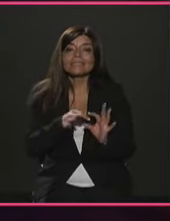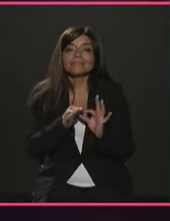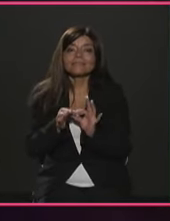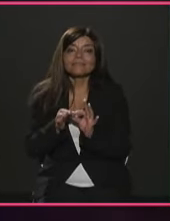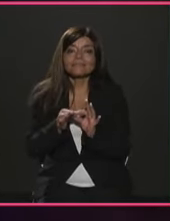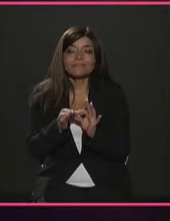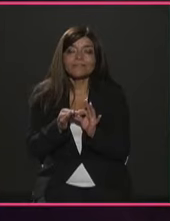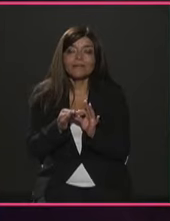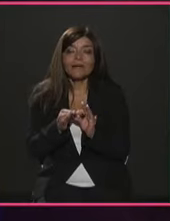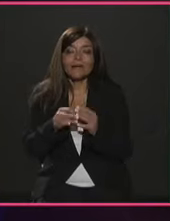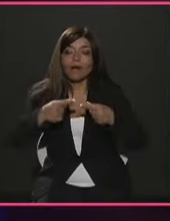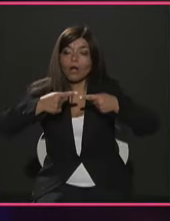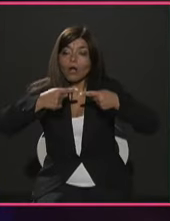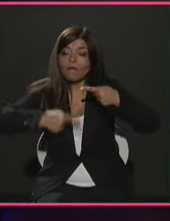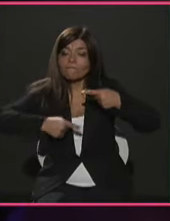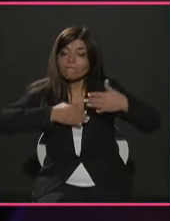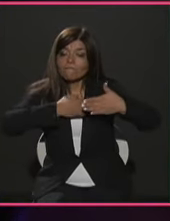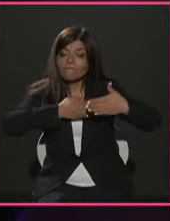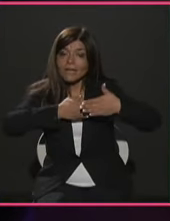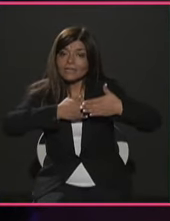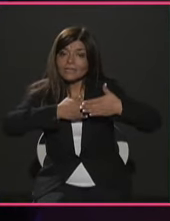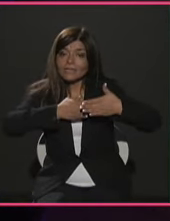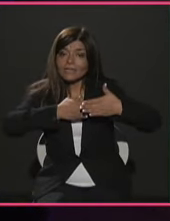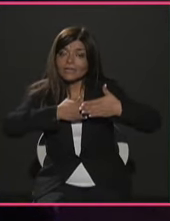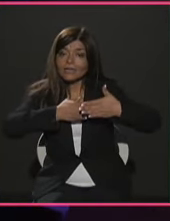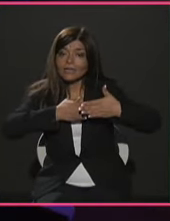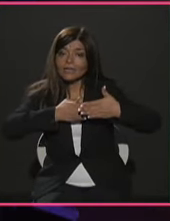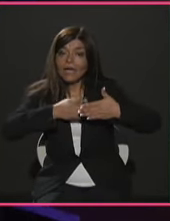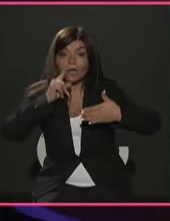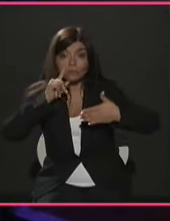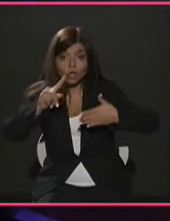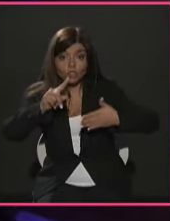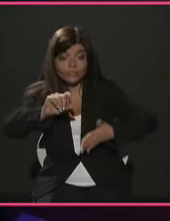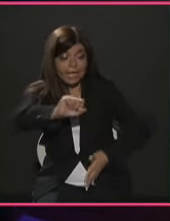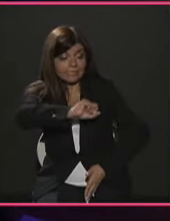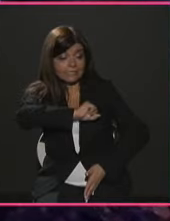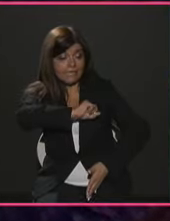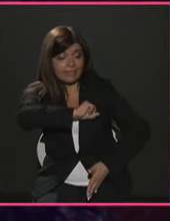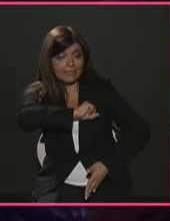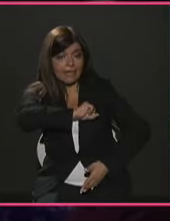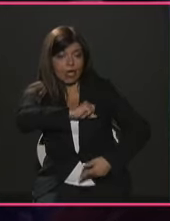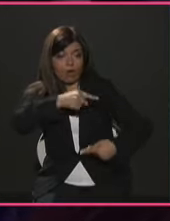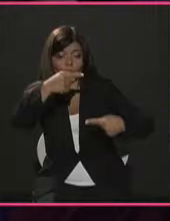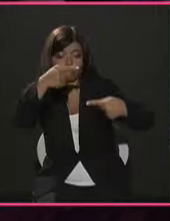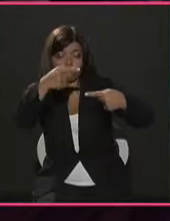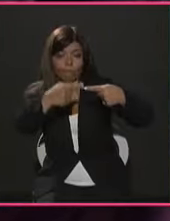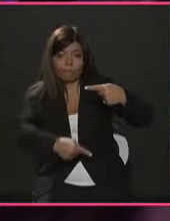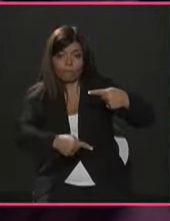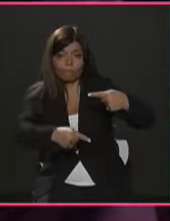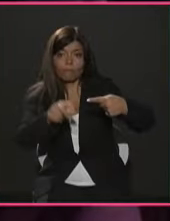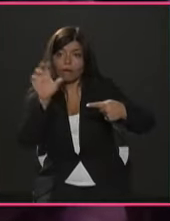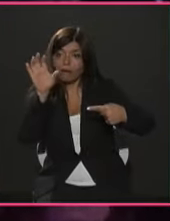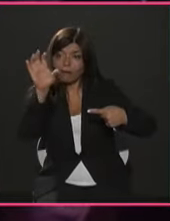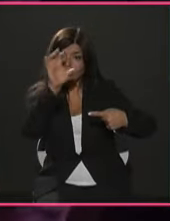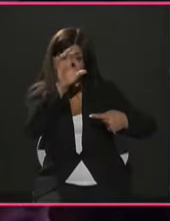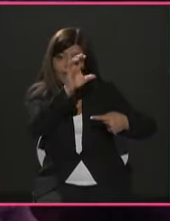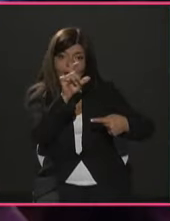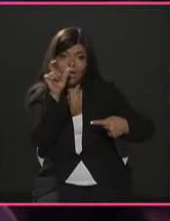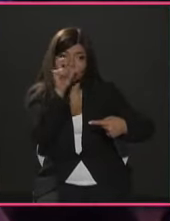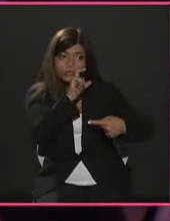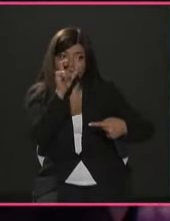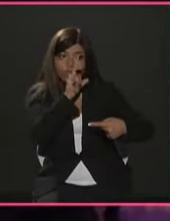brecha este es Santiago Y esta es la brecha de Santiago todas estas manchas rojas que ustedes